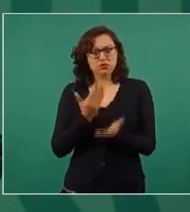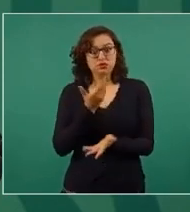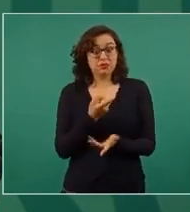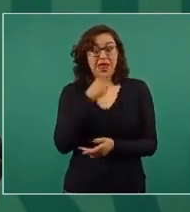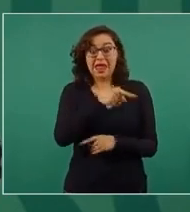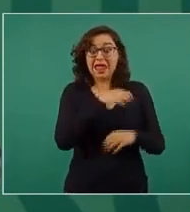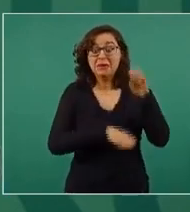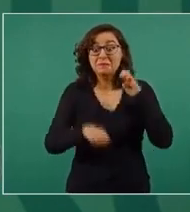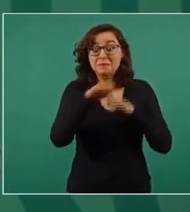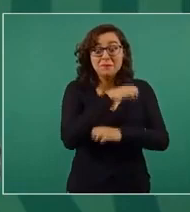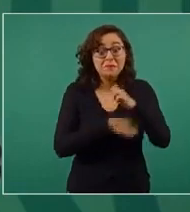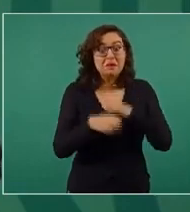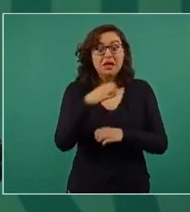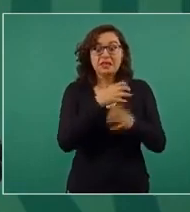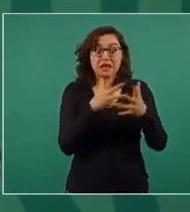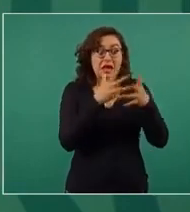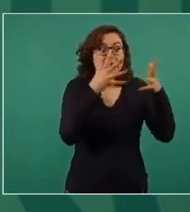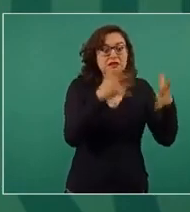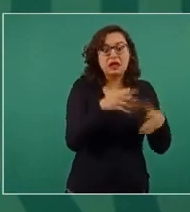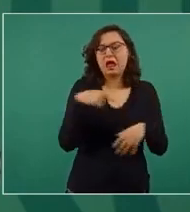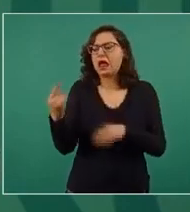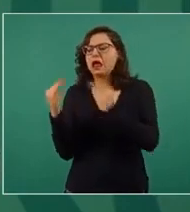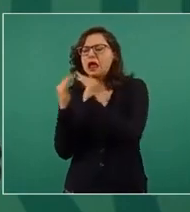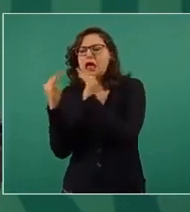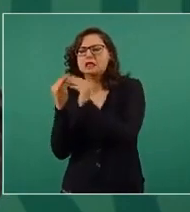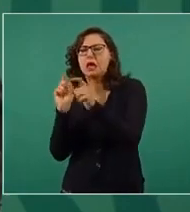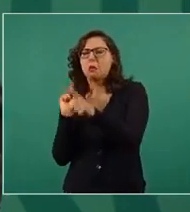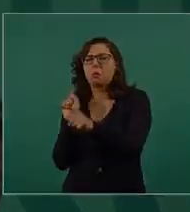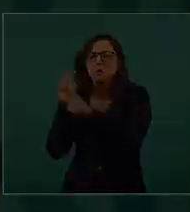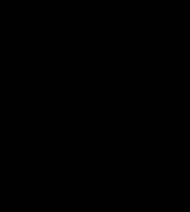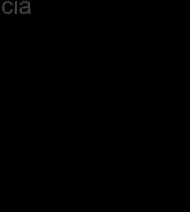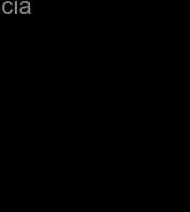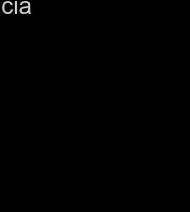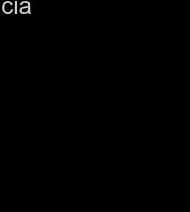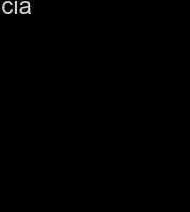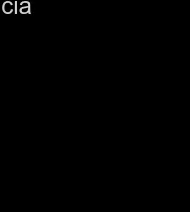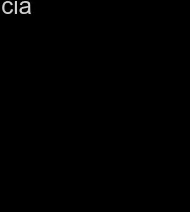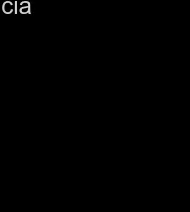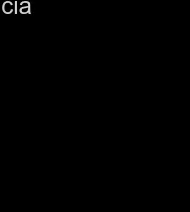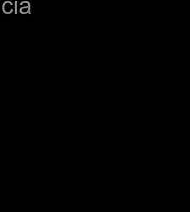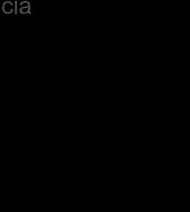grandes empresas, no del diablito. Estamos hablando de las